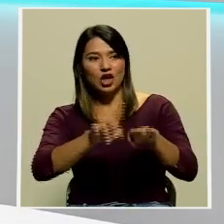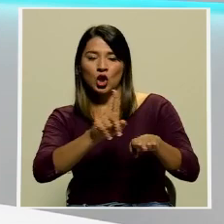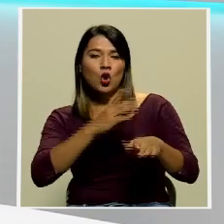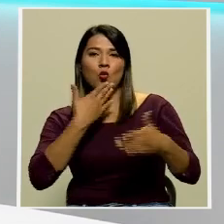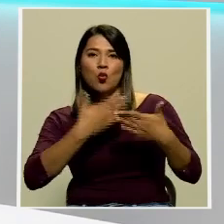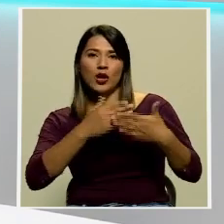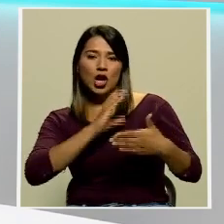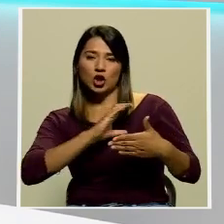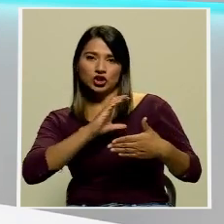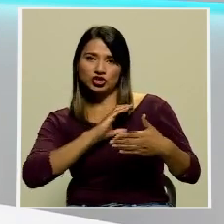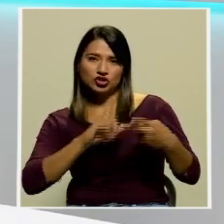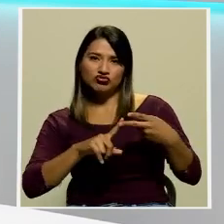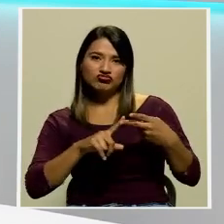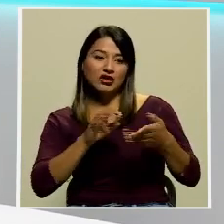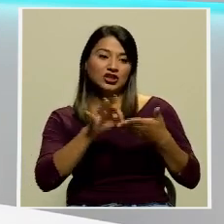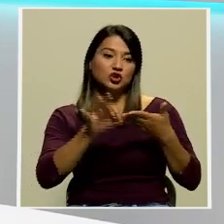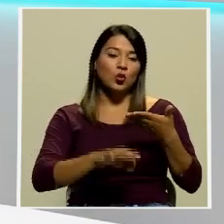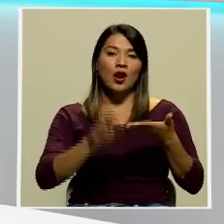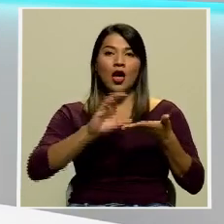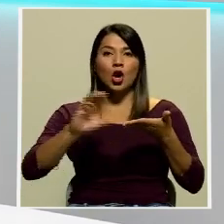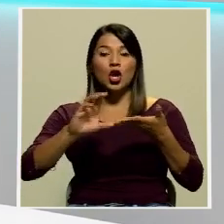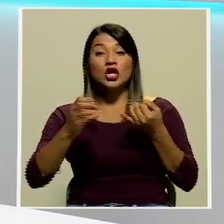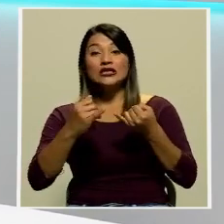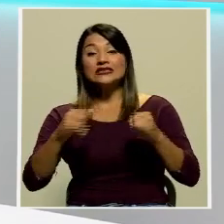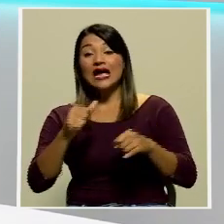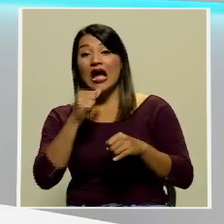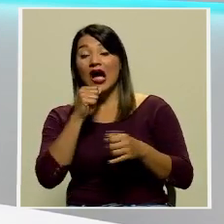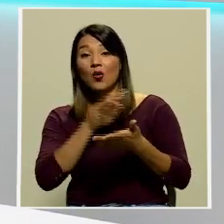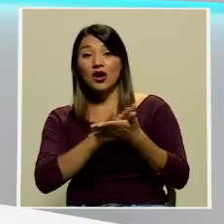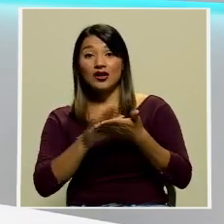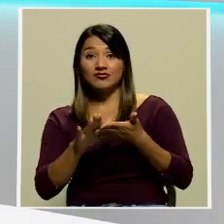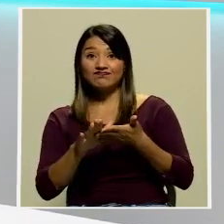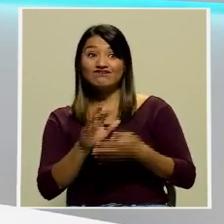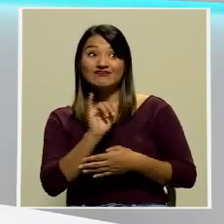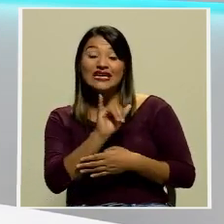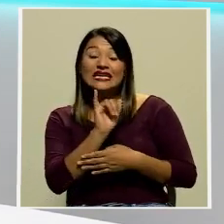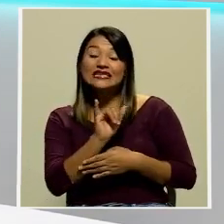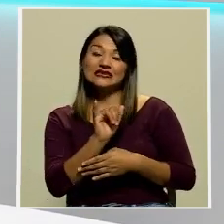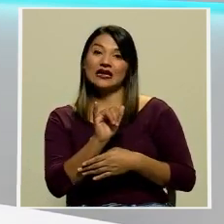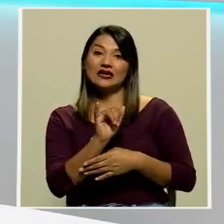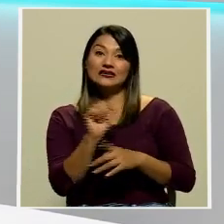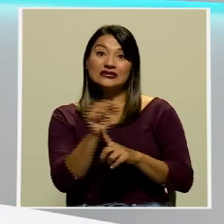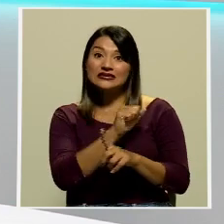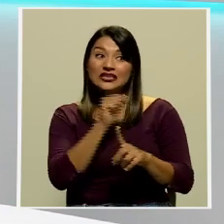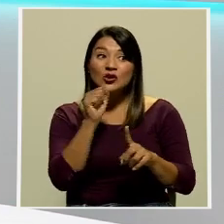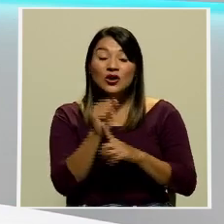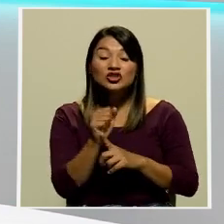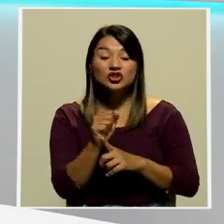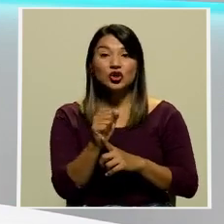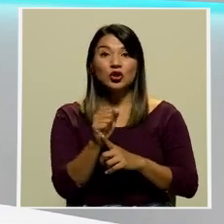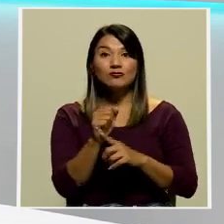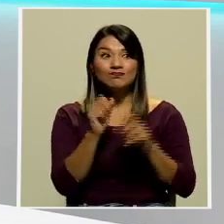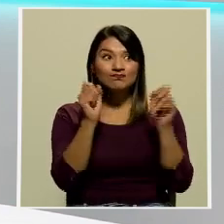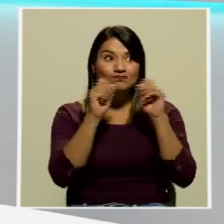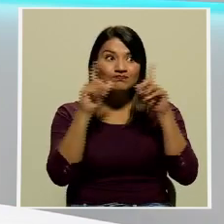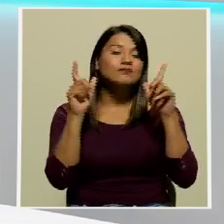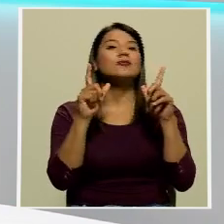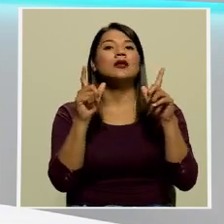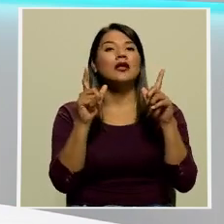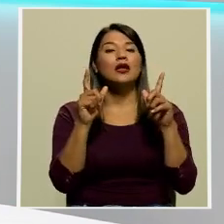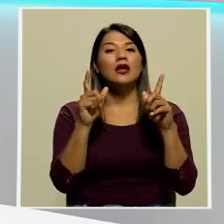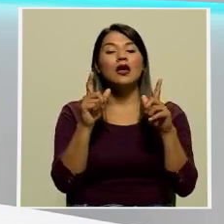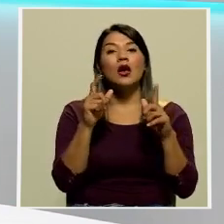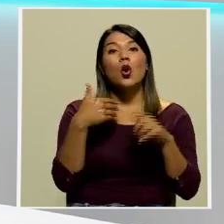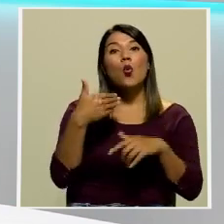potable, es el panorama que golpeó la visita de la ministra de Educación, Giselle Cruz, a los diputados